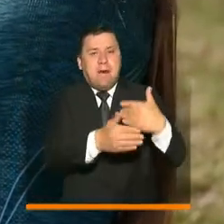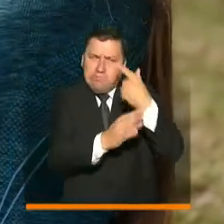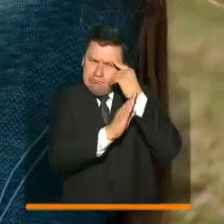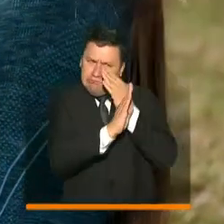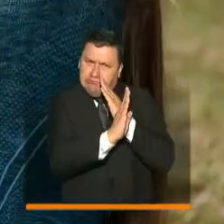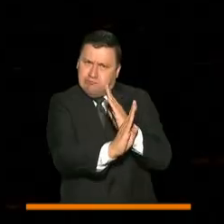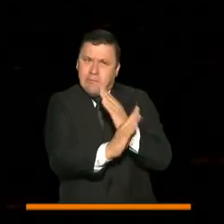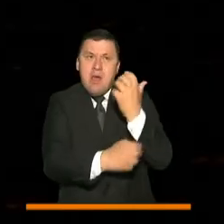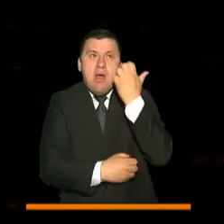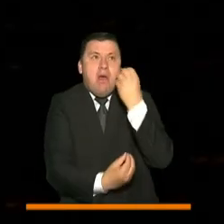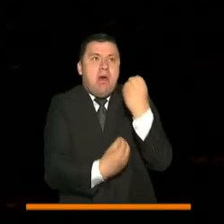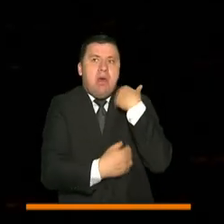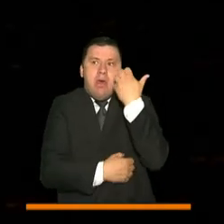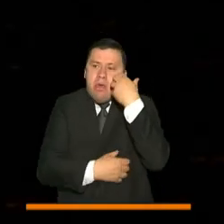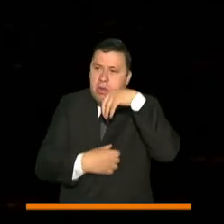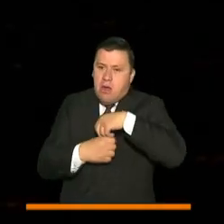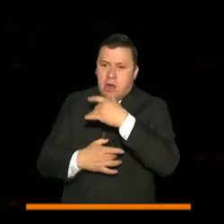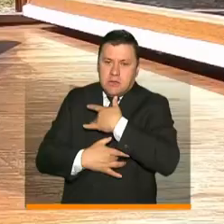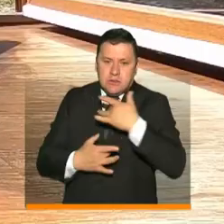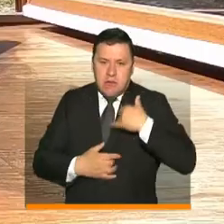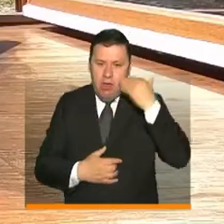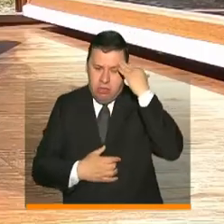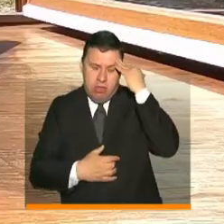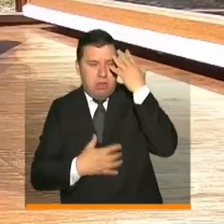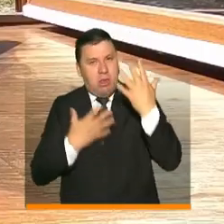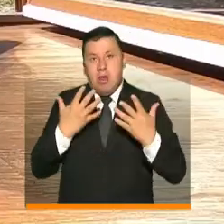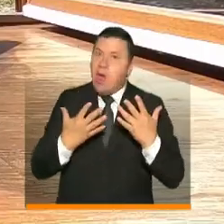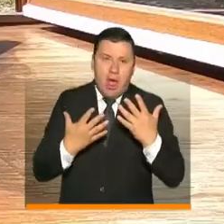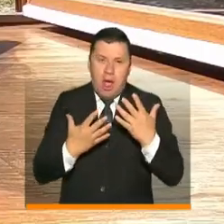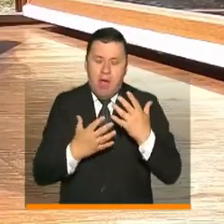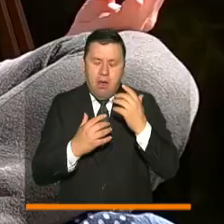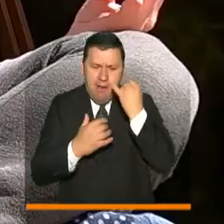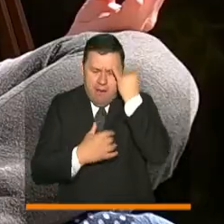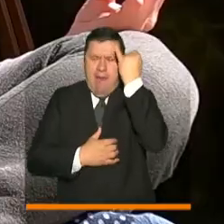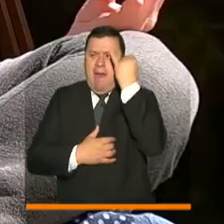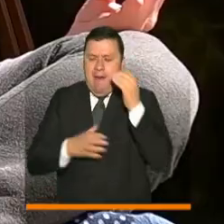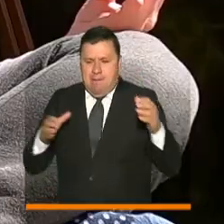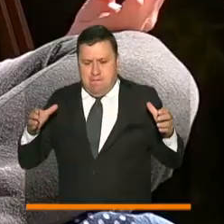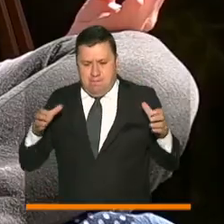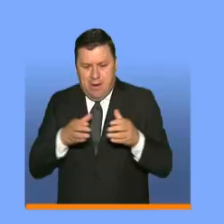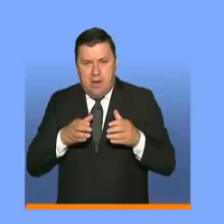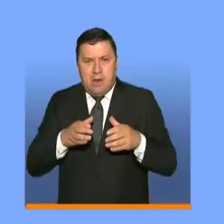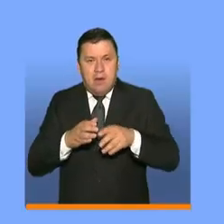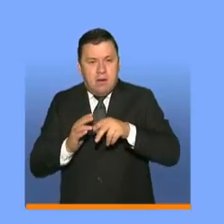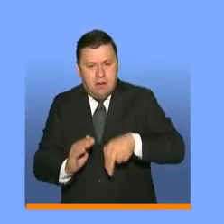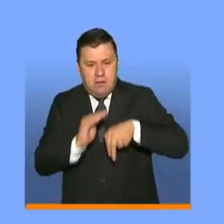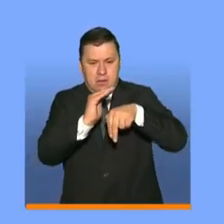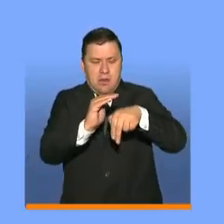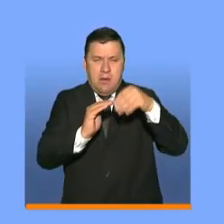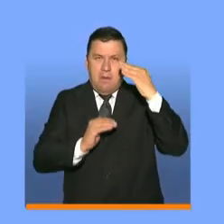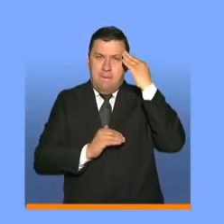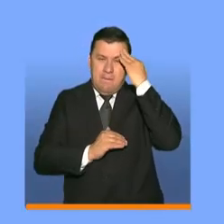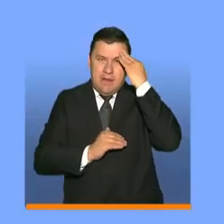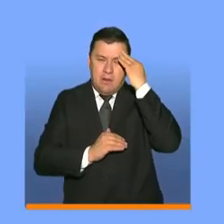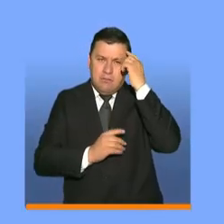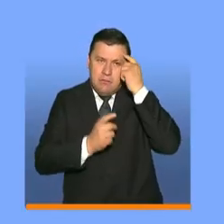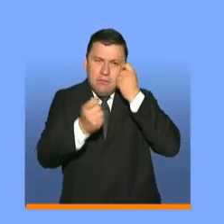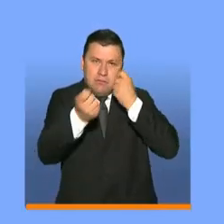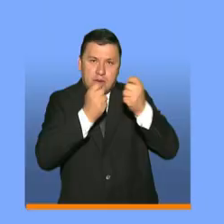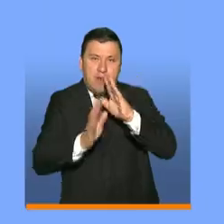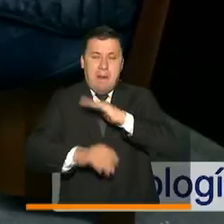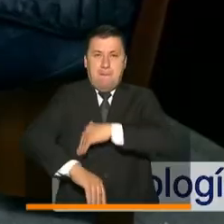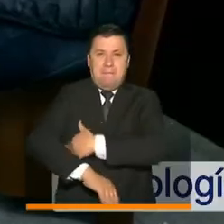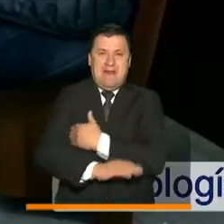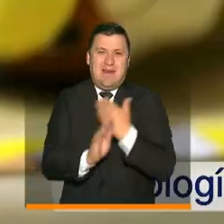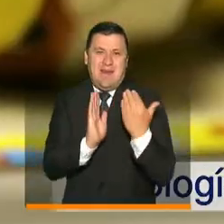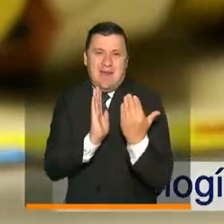prevención de enfermedades y promoción de salud mental. De esta manera surge la iniciativa El Bienestar en tu Mente, una estrategia del